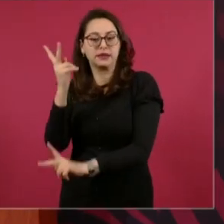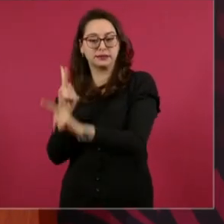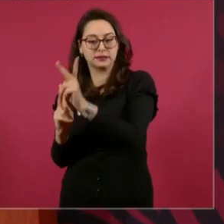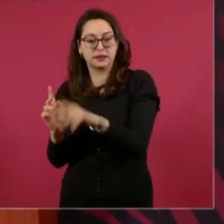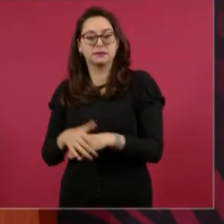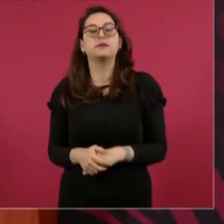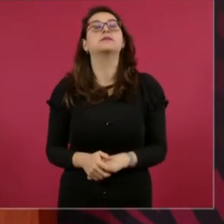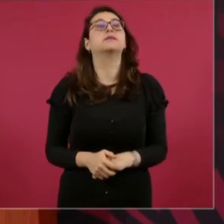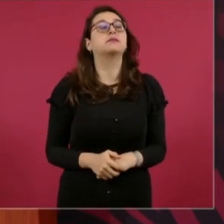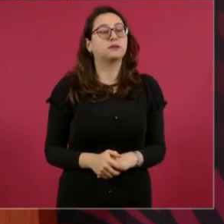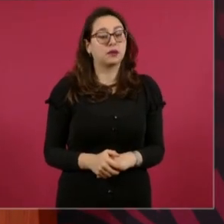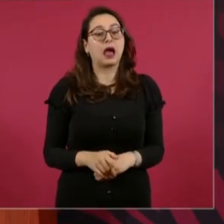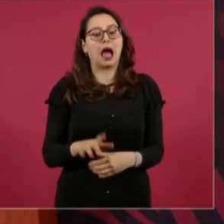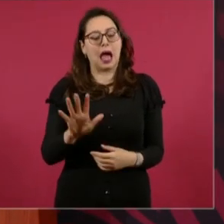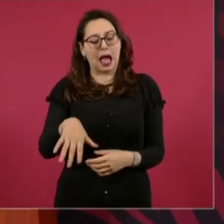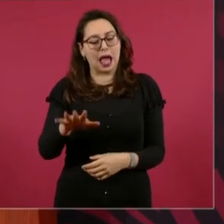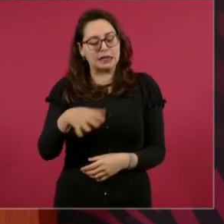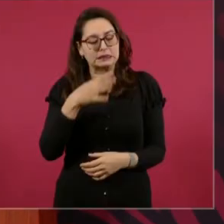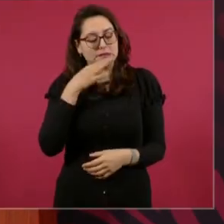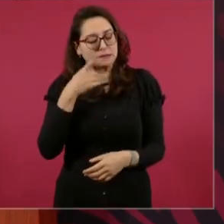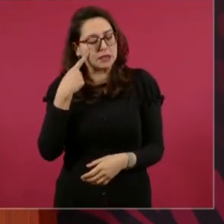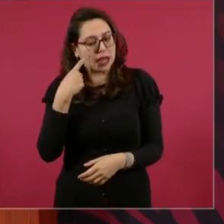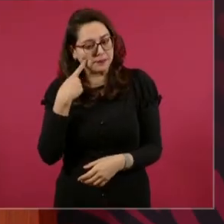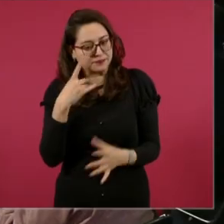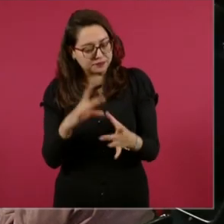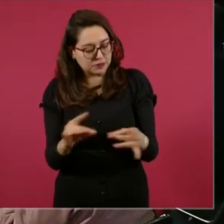que aquí un compañero